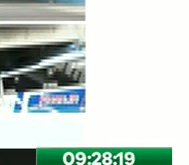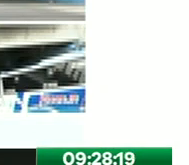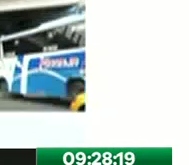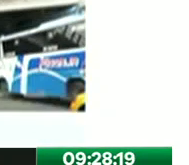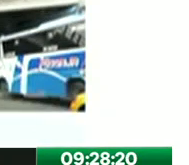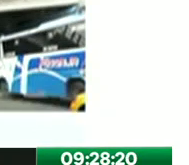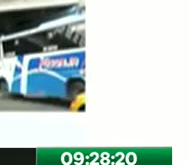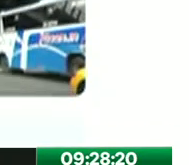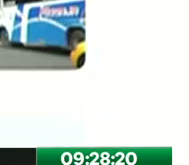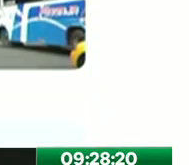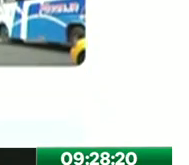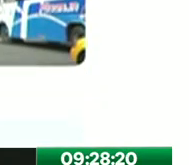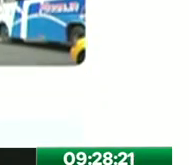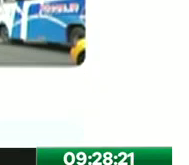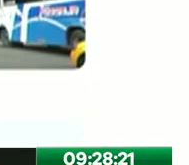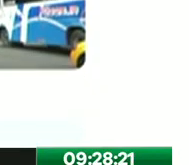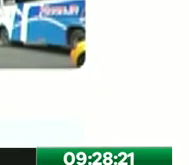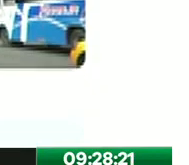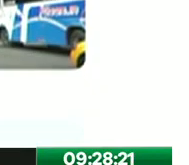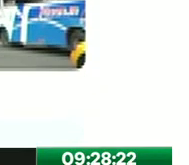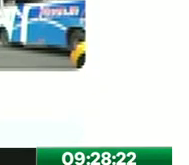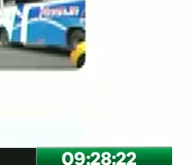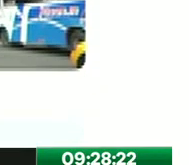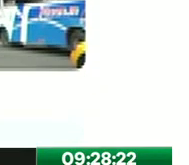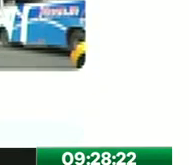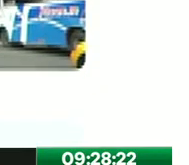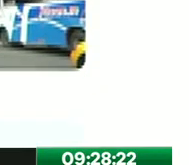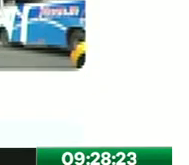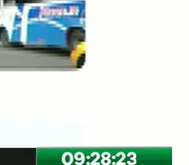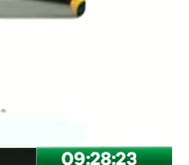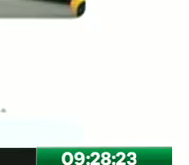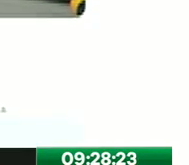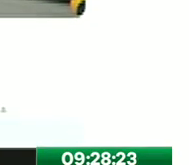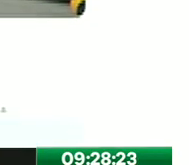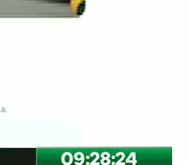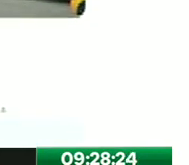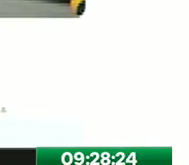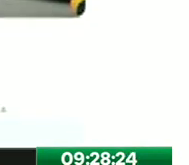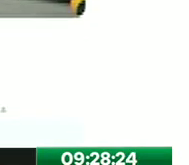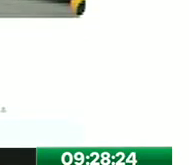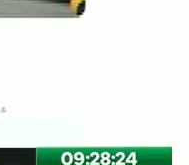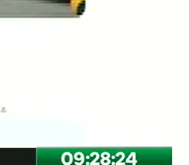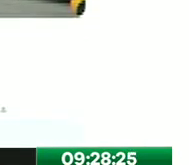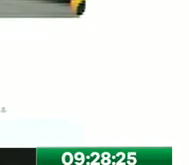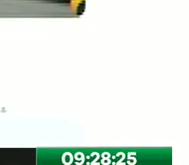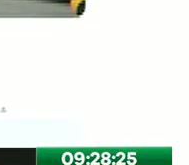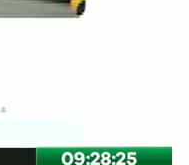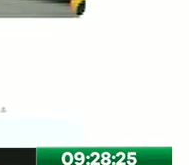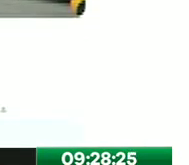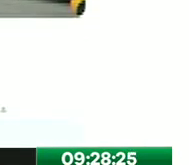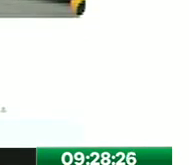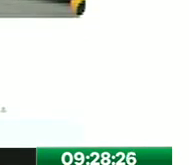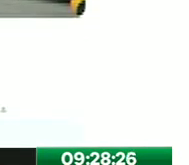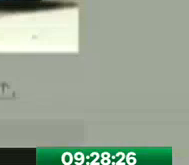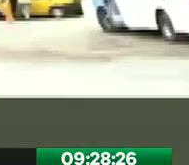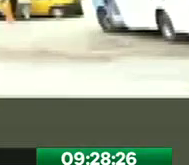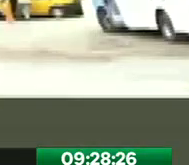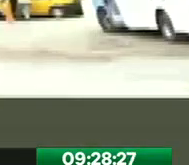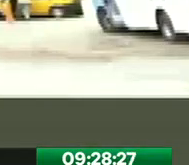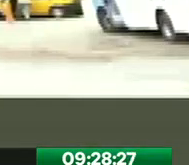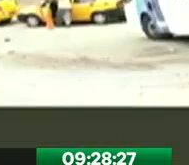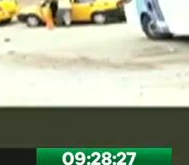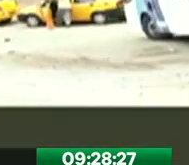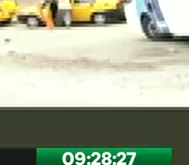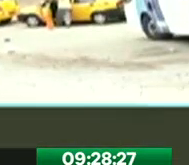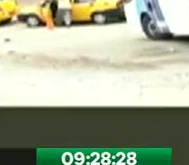Ingreso y Salida vía la Costa. Desaparece la energía, dice, después de las 7 p.m. y la policía tampoco se la ve.